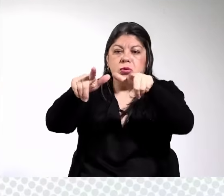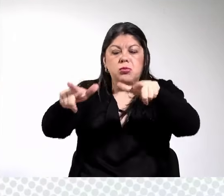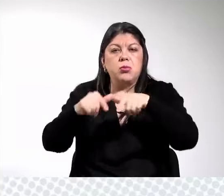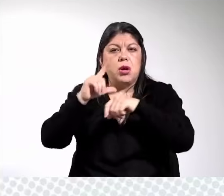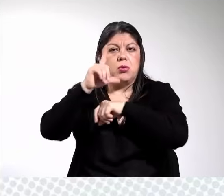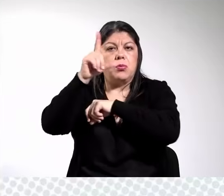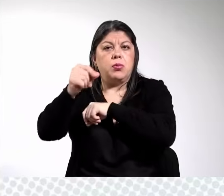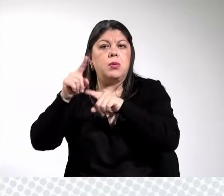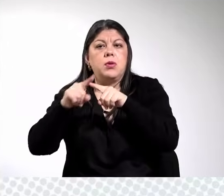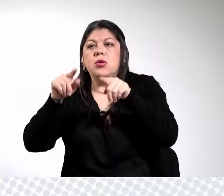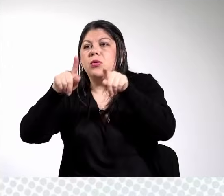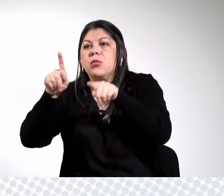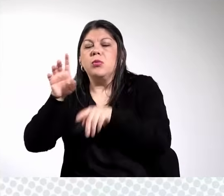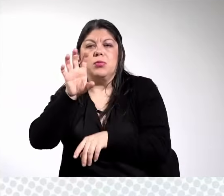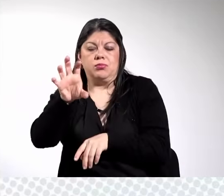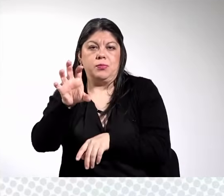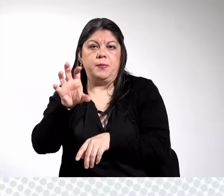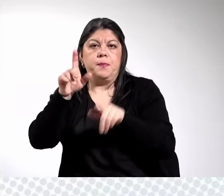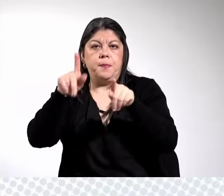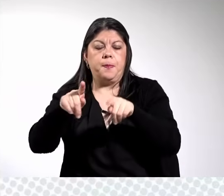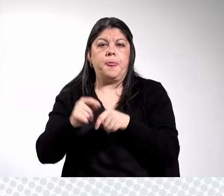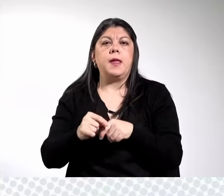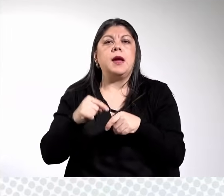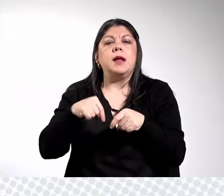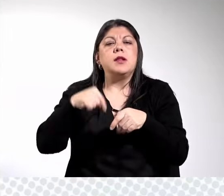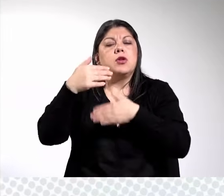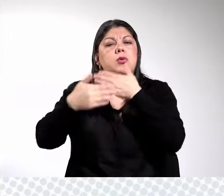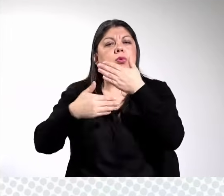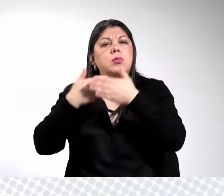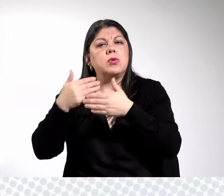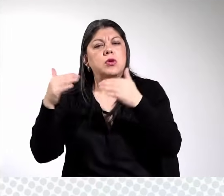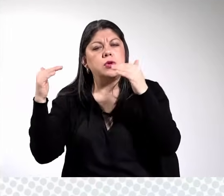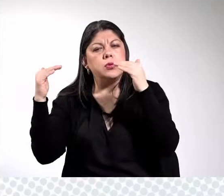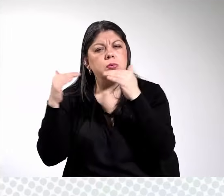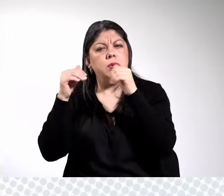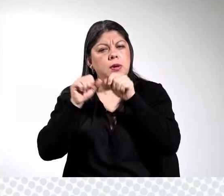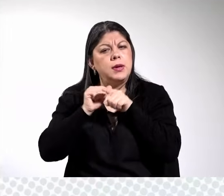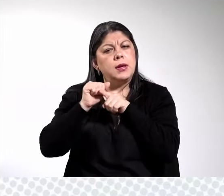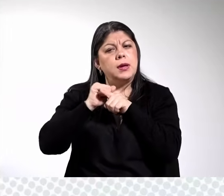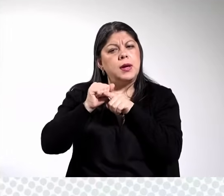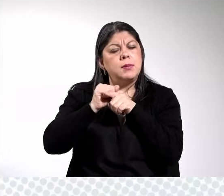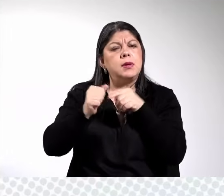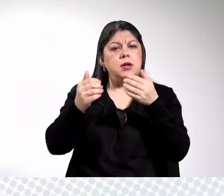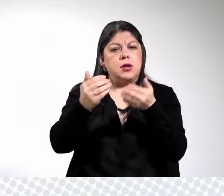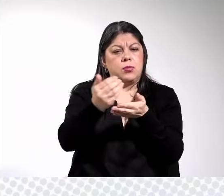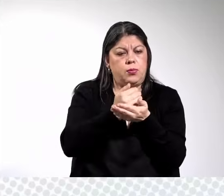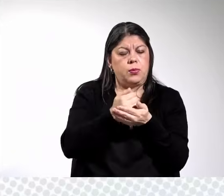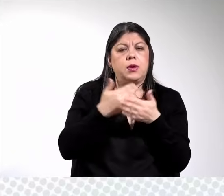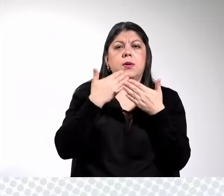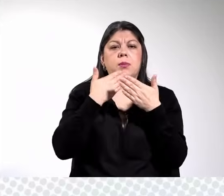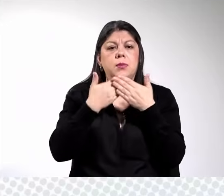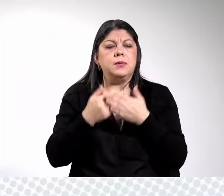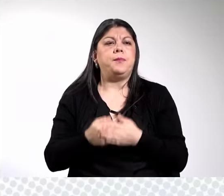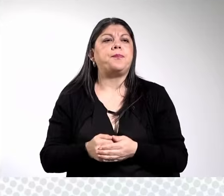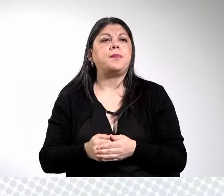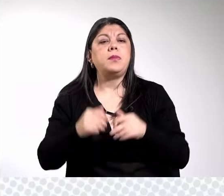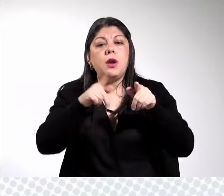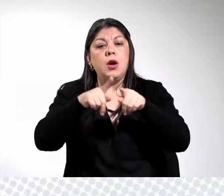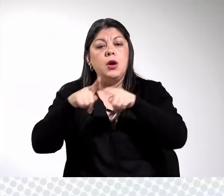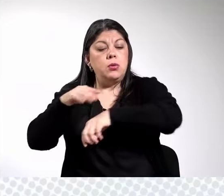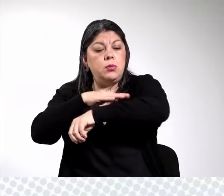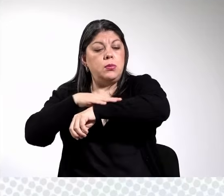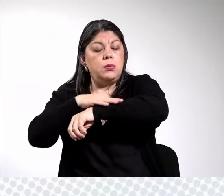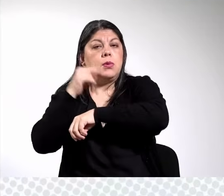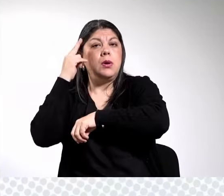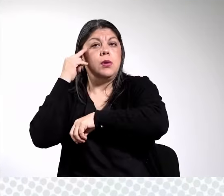su propia gente. Por tanto, esto tiene que ser un proceso paralelo de capacitación y de inversión. Muy bien. Los pueblos